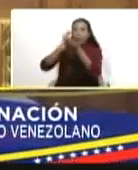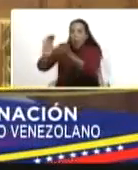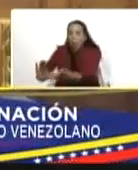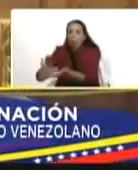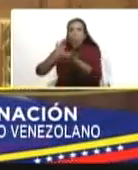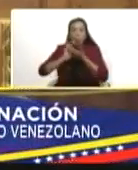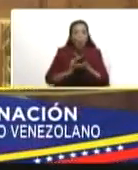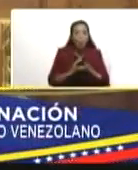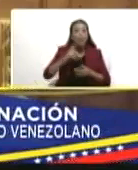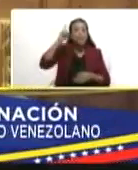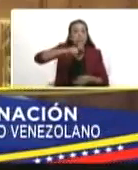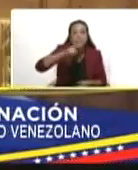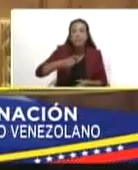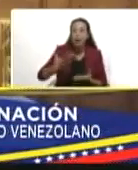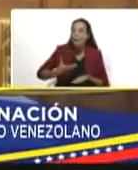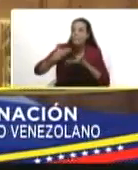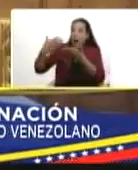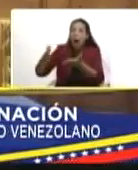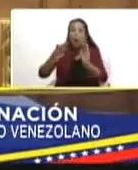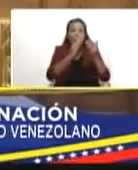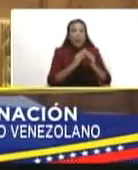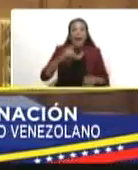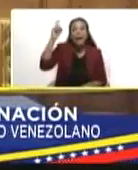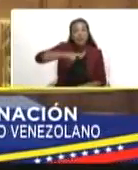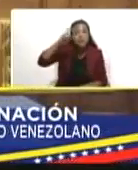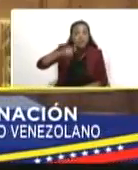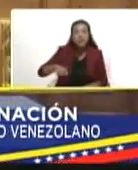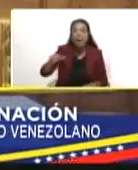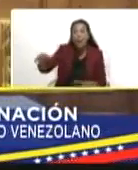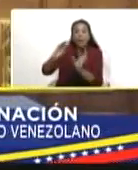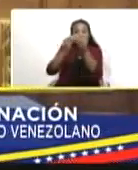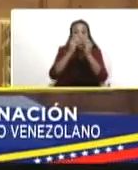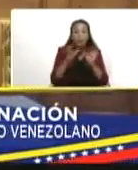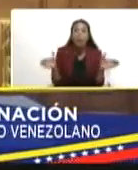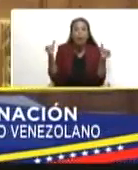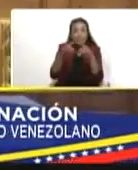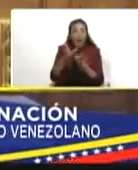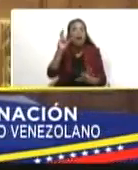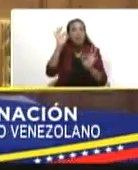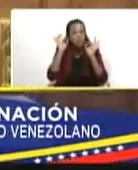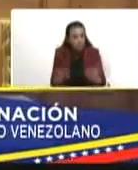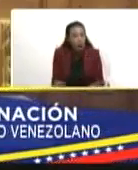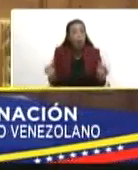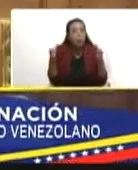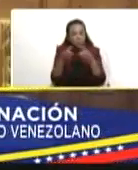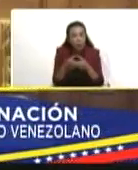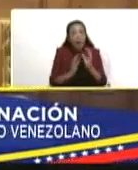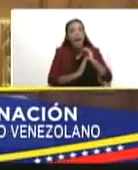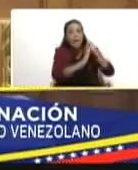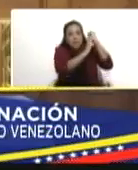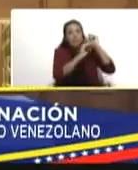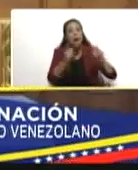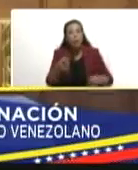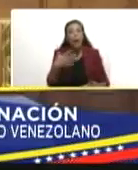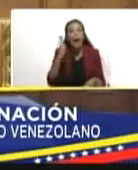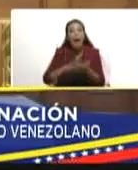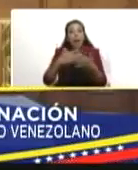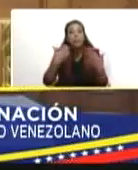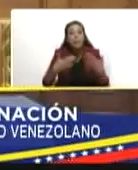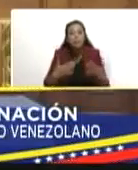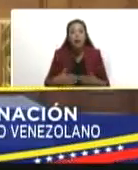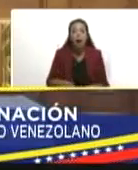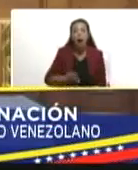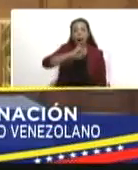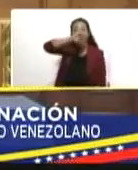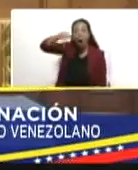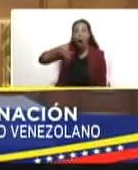competencias y recursos a las comunidades organizadas que debemos garantizar Jorge